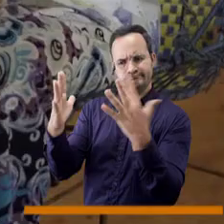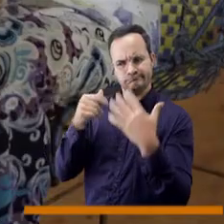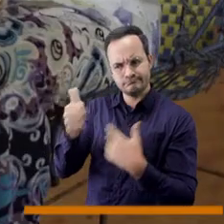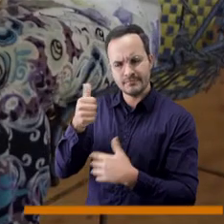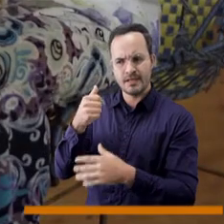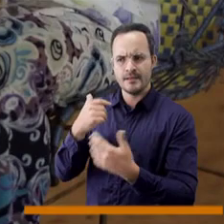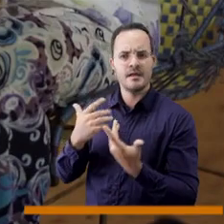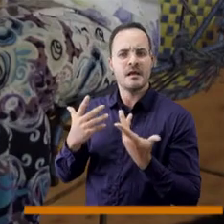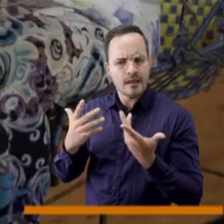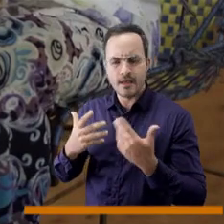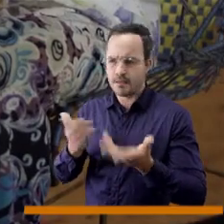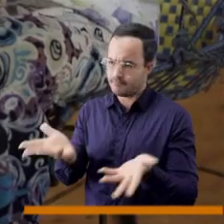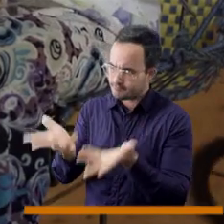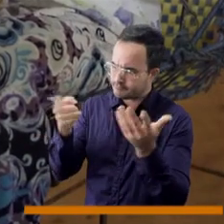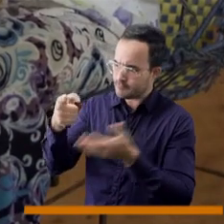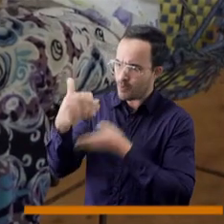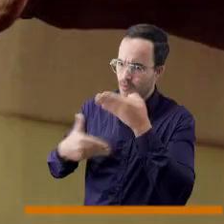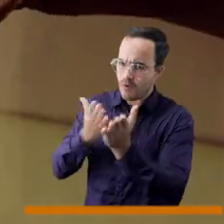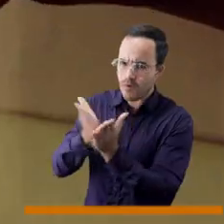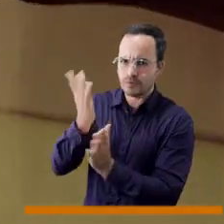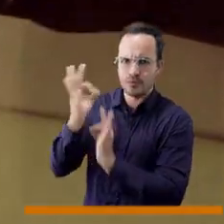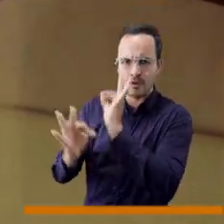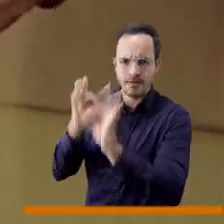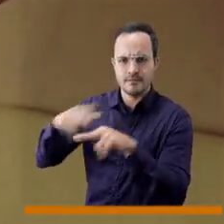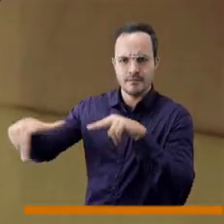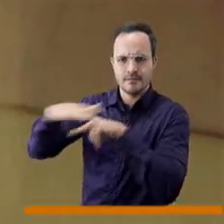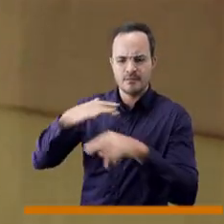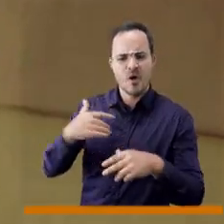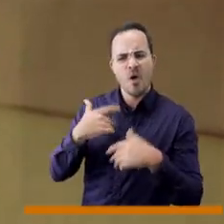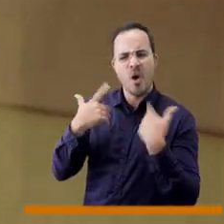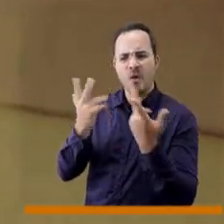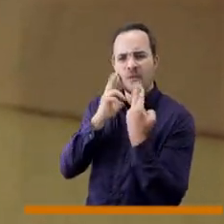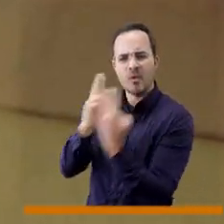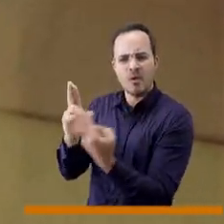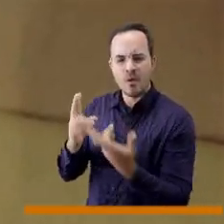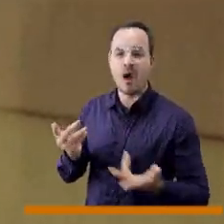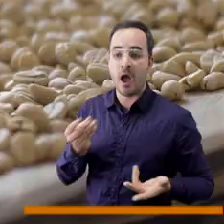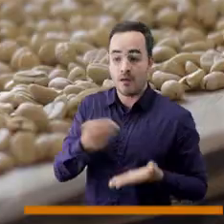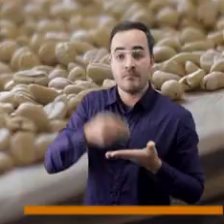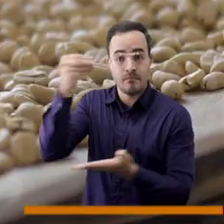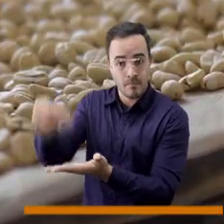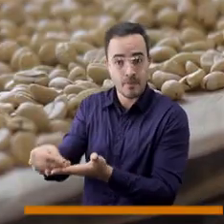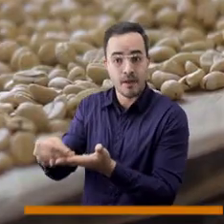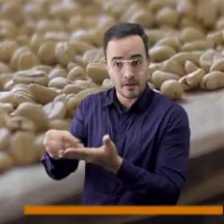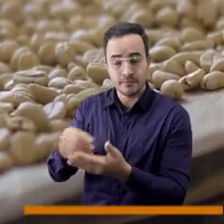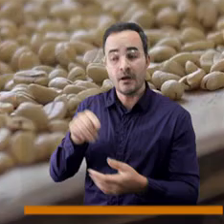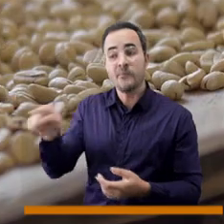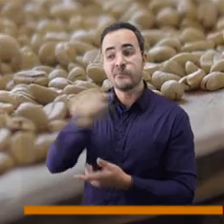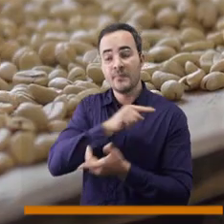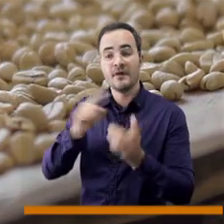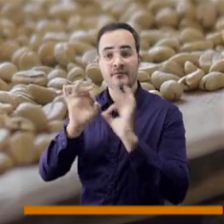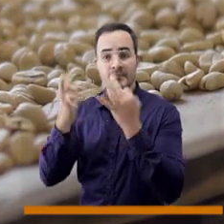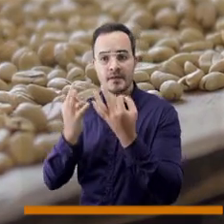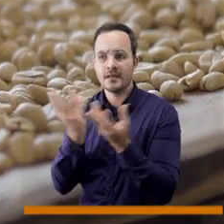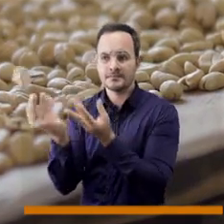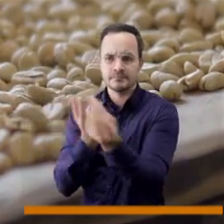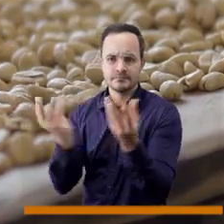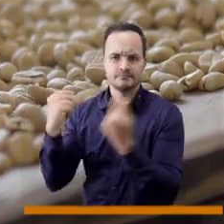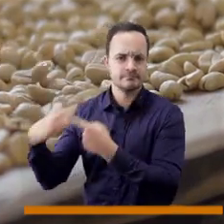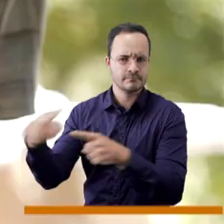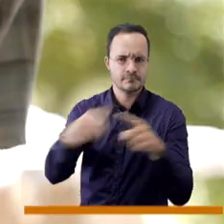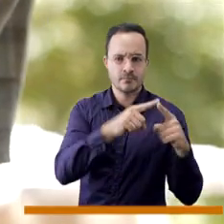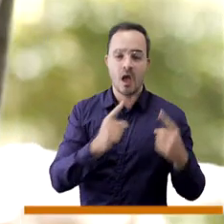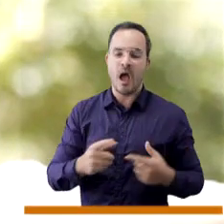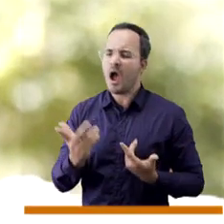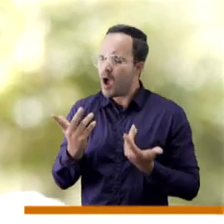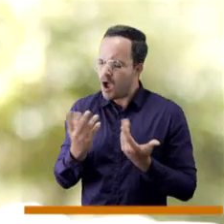ambiente. Pero es un reconocimiento a través de un pago, un incentivo económico que le damos a las familias mes a mes gracias al